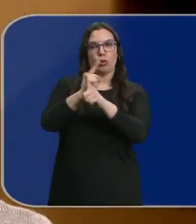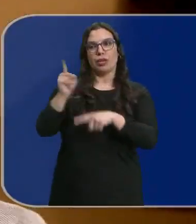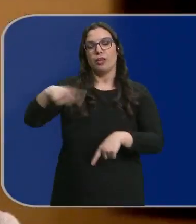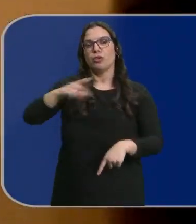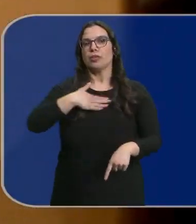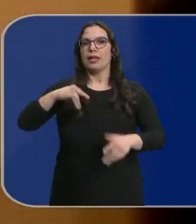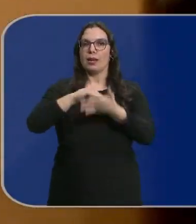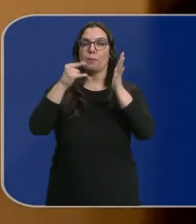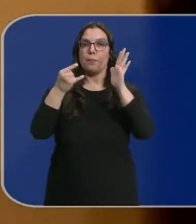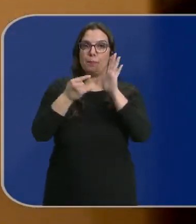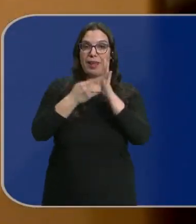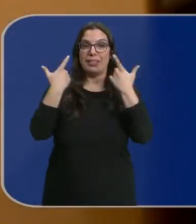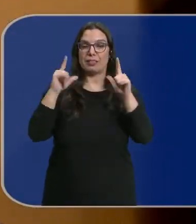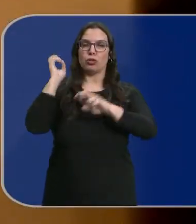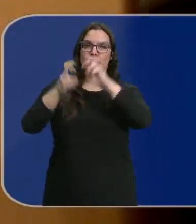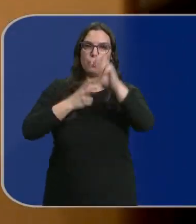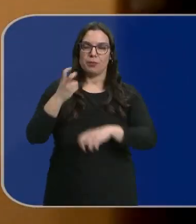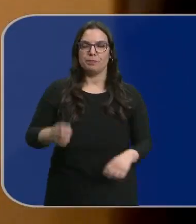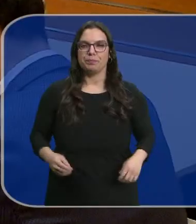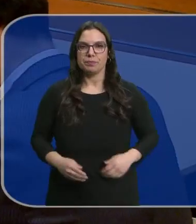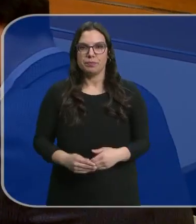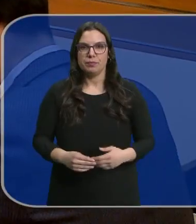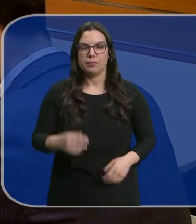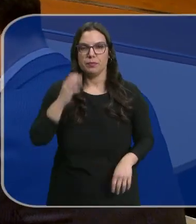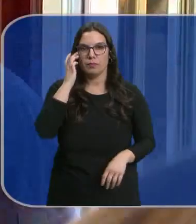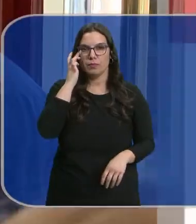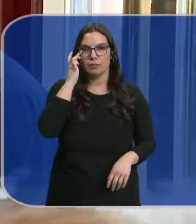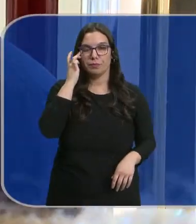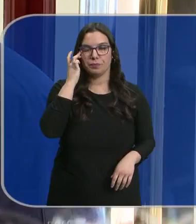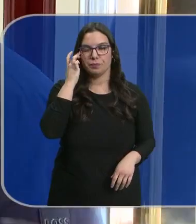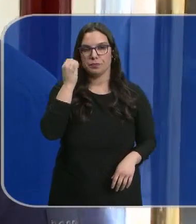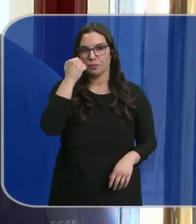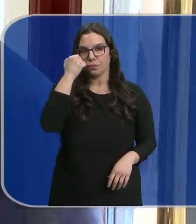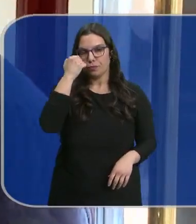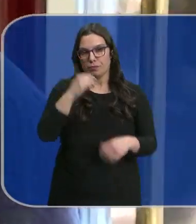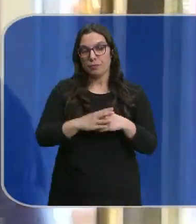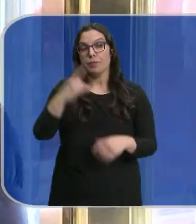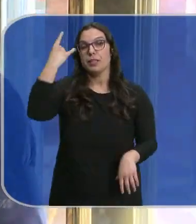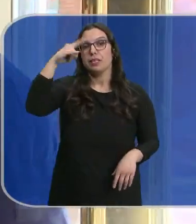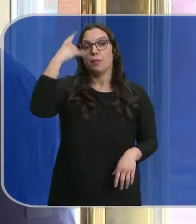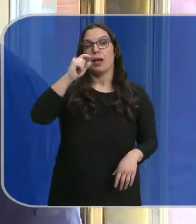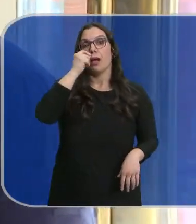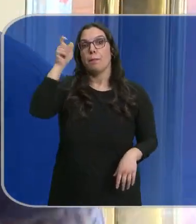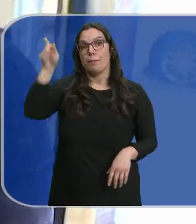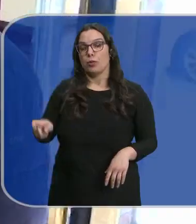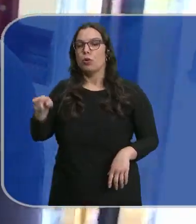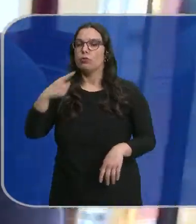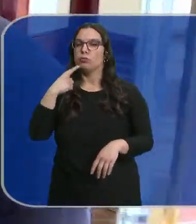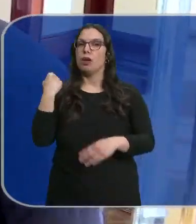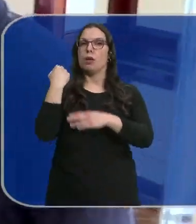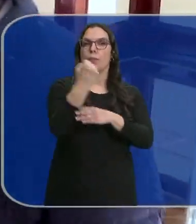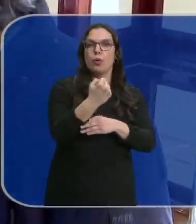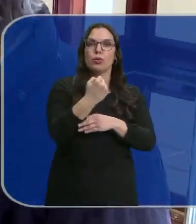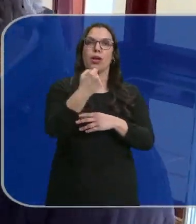renovar el plan estratégico del sector. Y en Salamanca, Alfonso Fernández Mañueco ha apoyado hoy